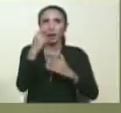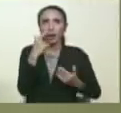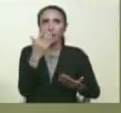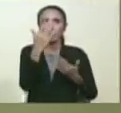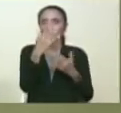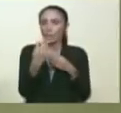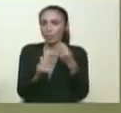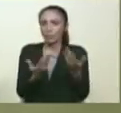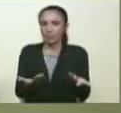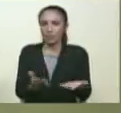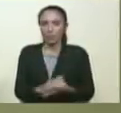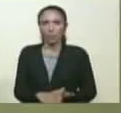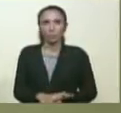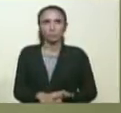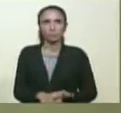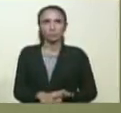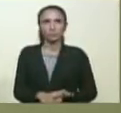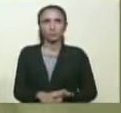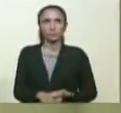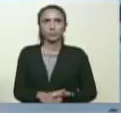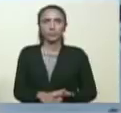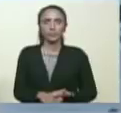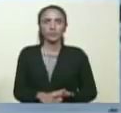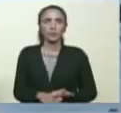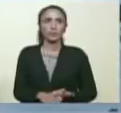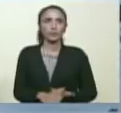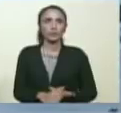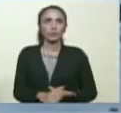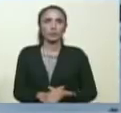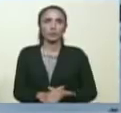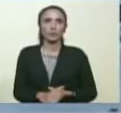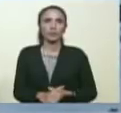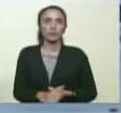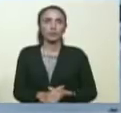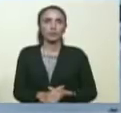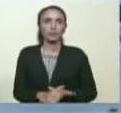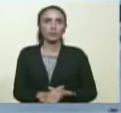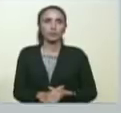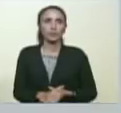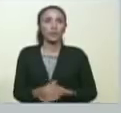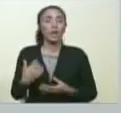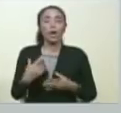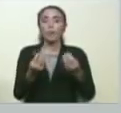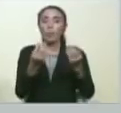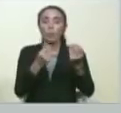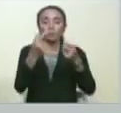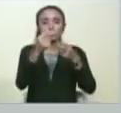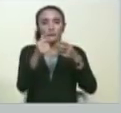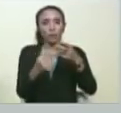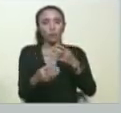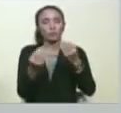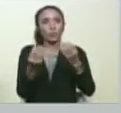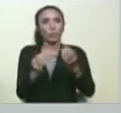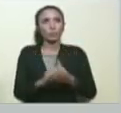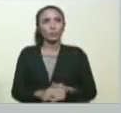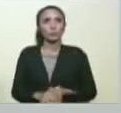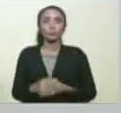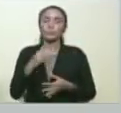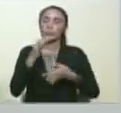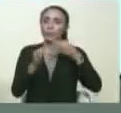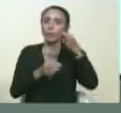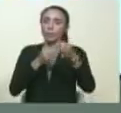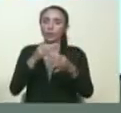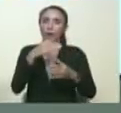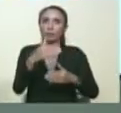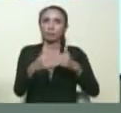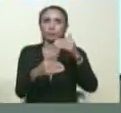hacemos? ¿Ah? Ese es el instrumento esencial para el pago. Es el instrumento para muchas cosas que vamos a explicar y vamos a seguir